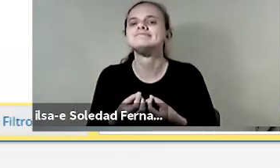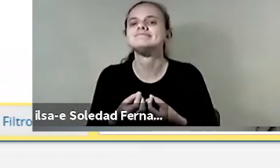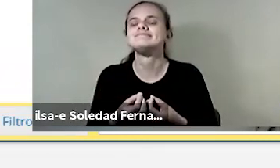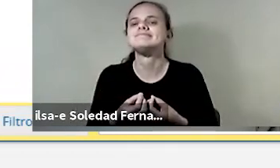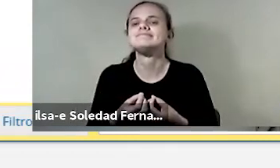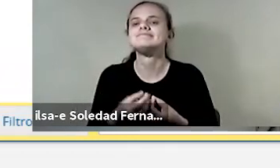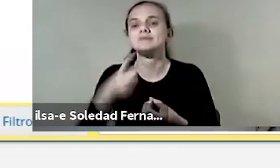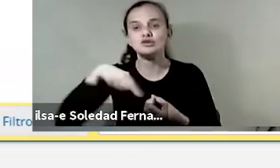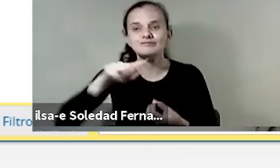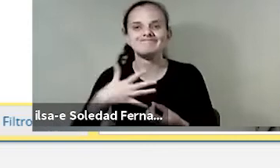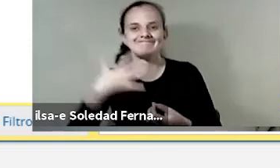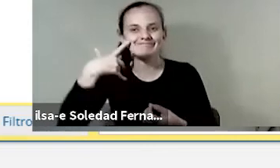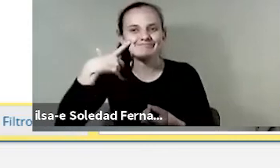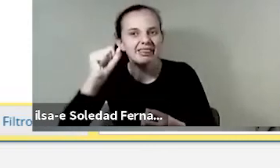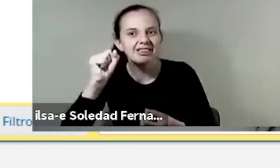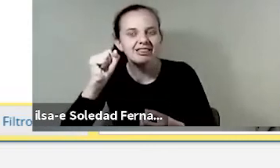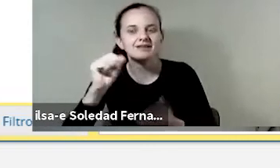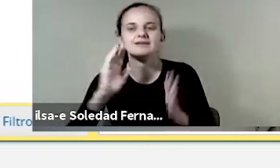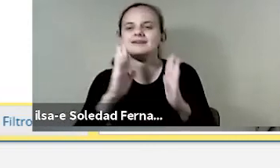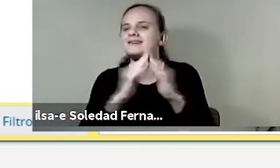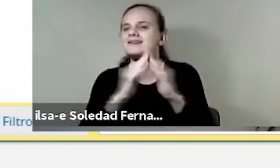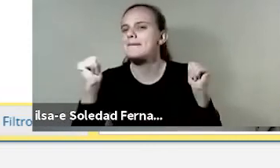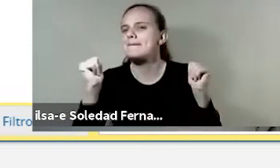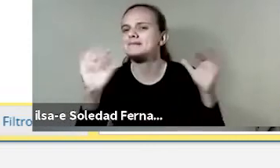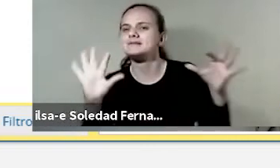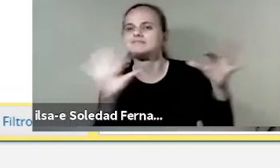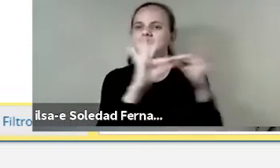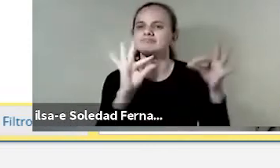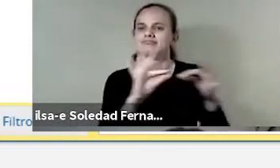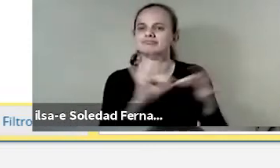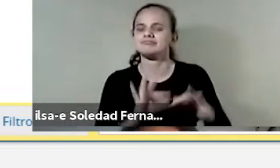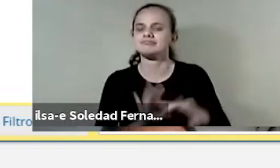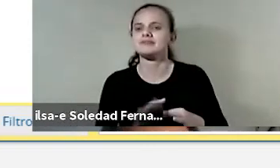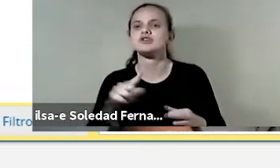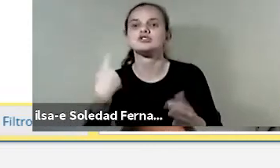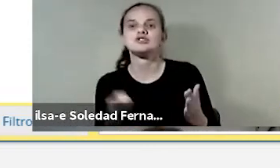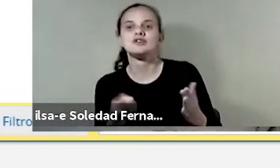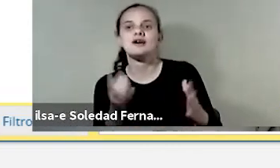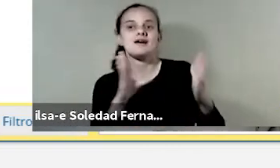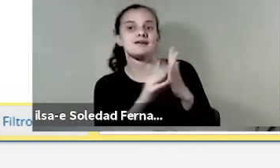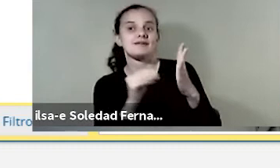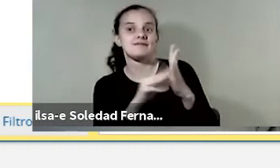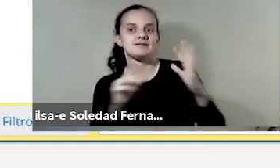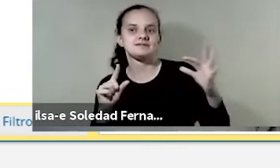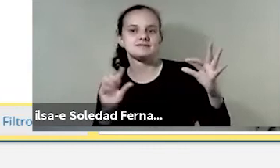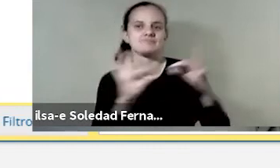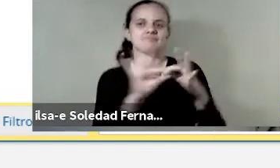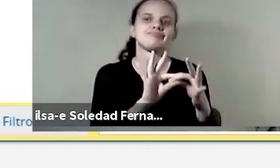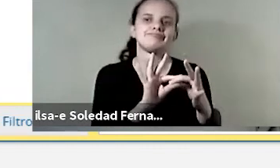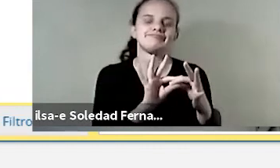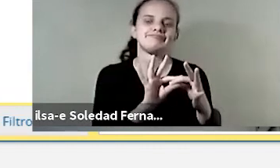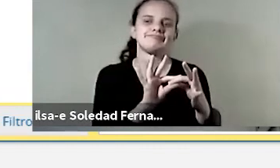es, esta página nos sirve para poder encontrar rápidamente los criterios a los que